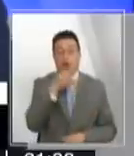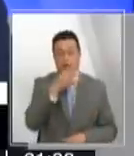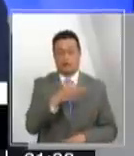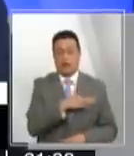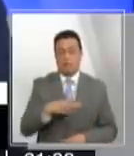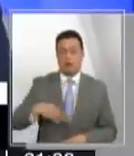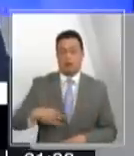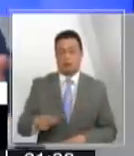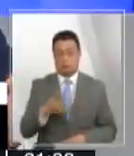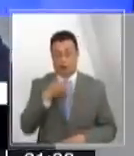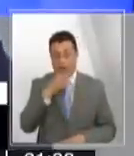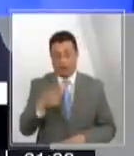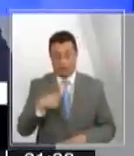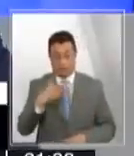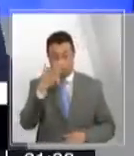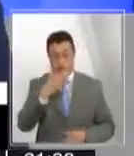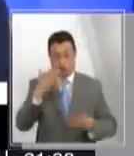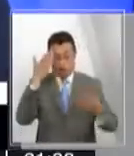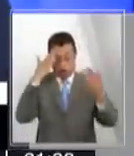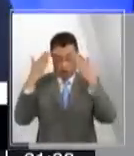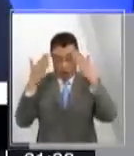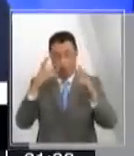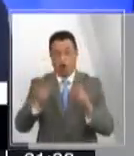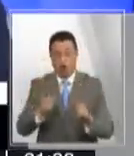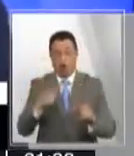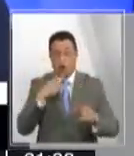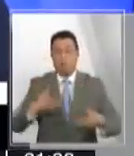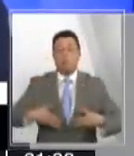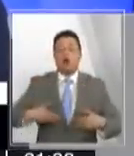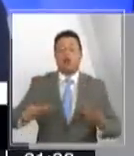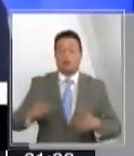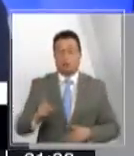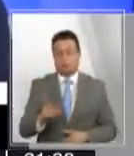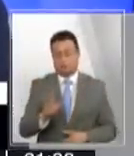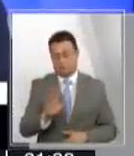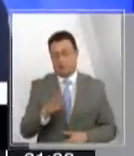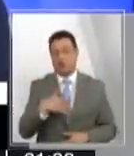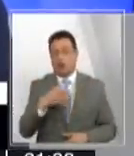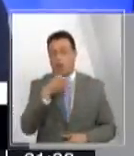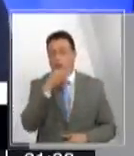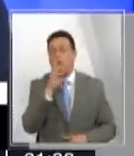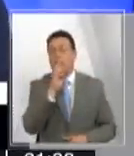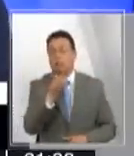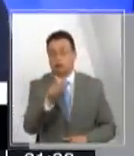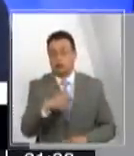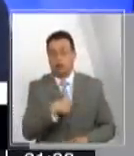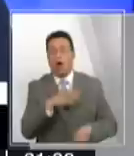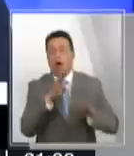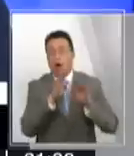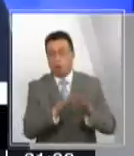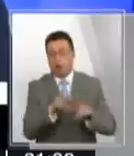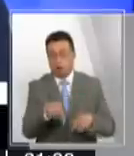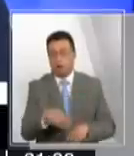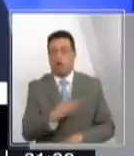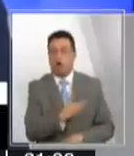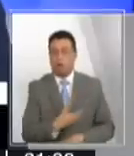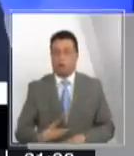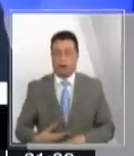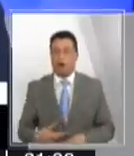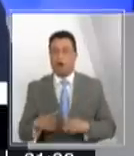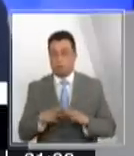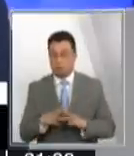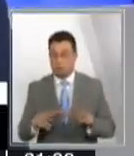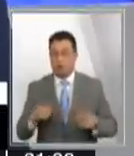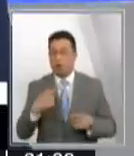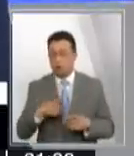es psicólogo, que no le gusta especular sobre motivaciones. Yo le diría que nosotros hemos apoyado a este gobierno más allá de toda